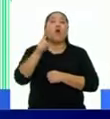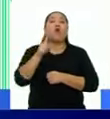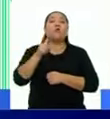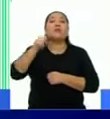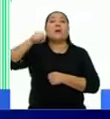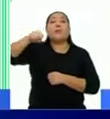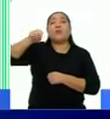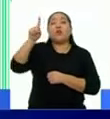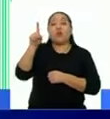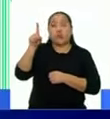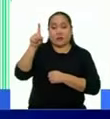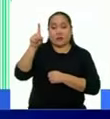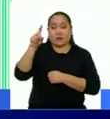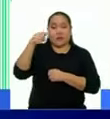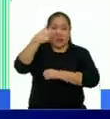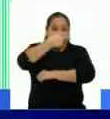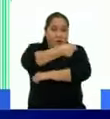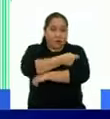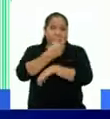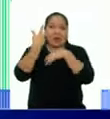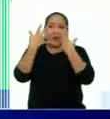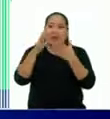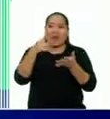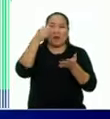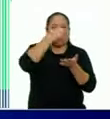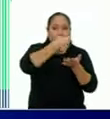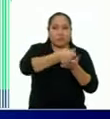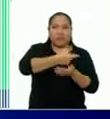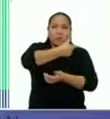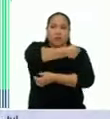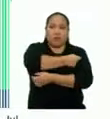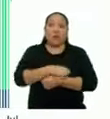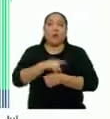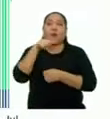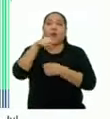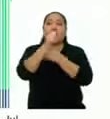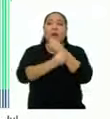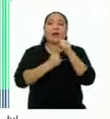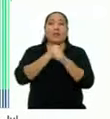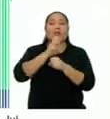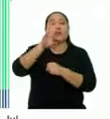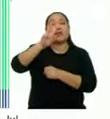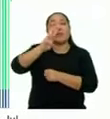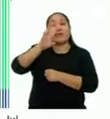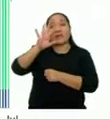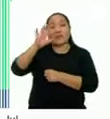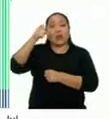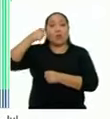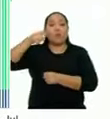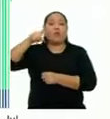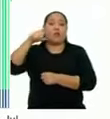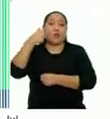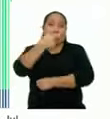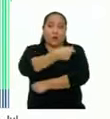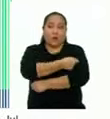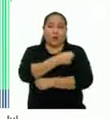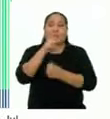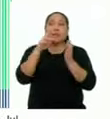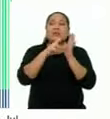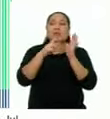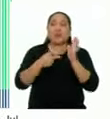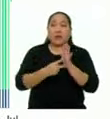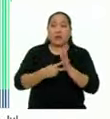de vacunas que se están aplicando. Para el año tenemos 65 millones de vacunas. Por lo tanto,